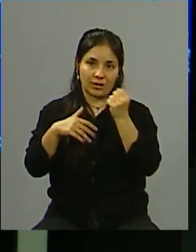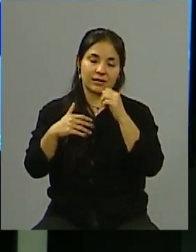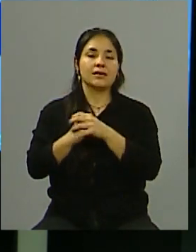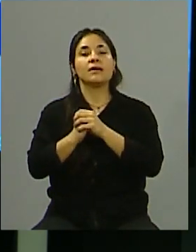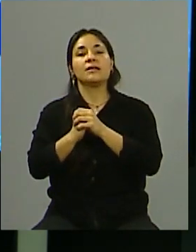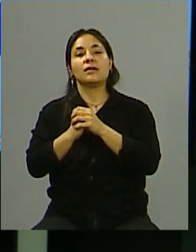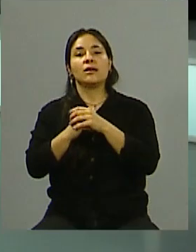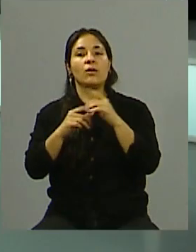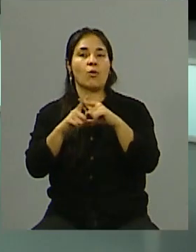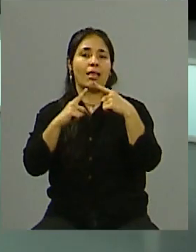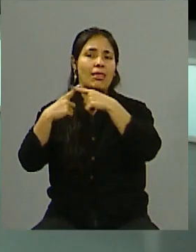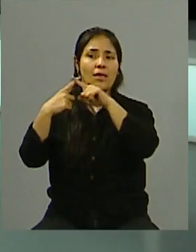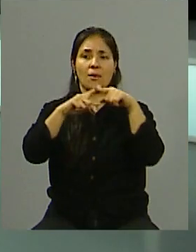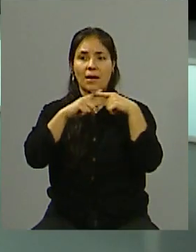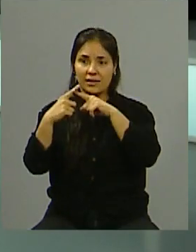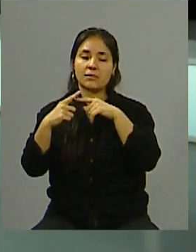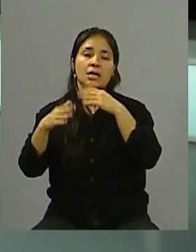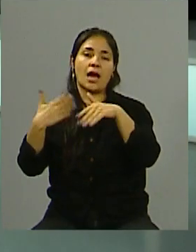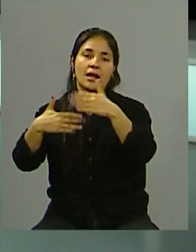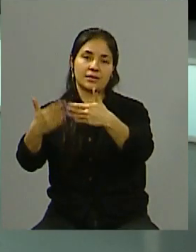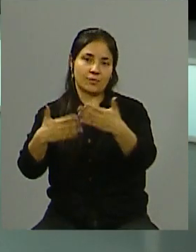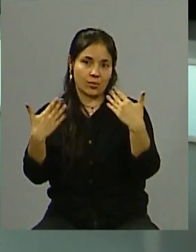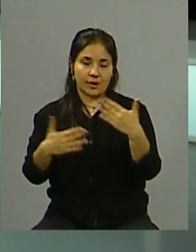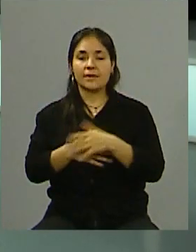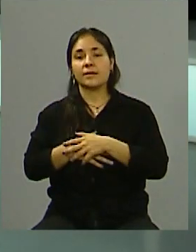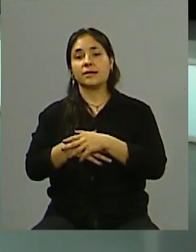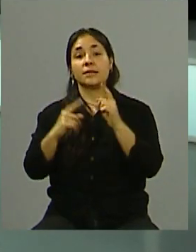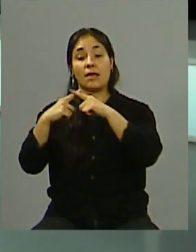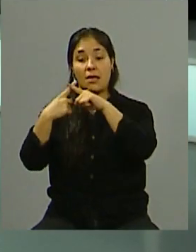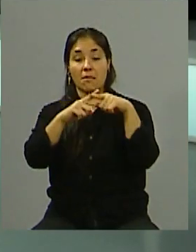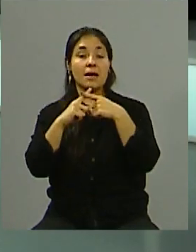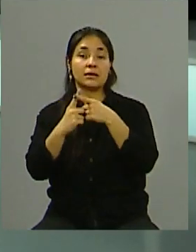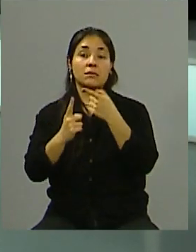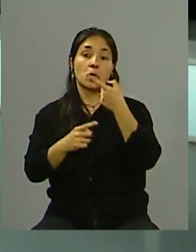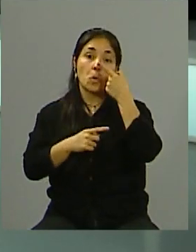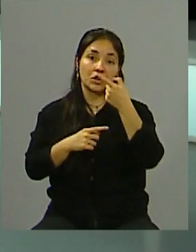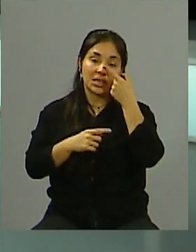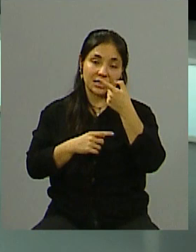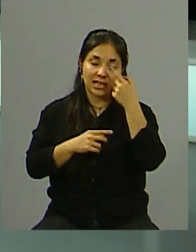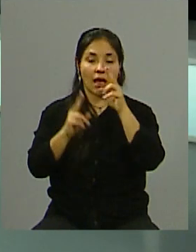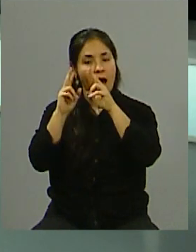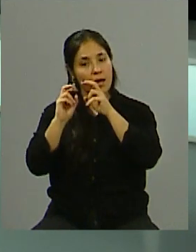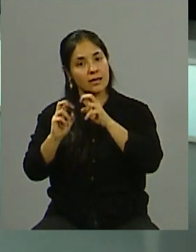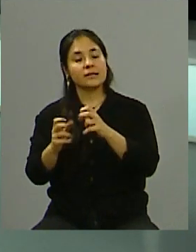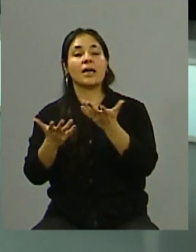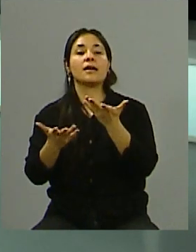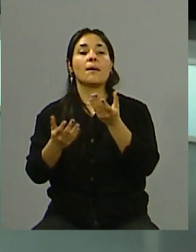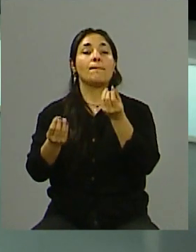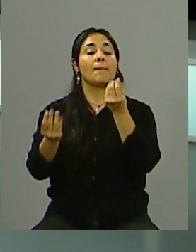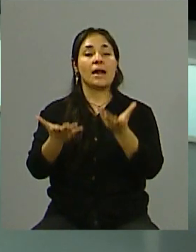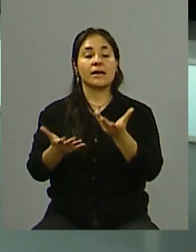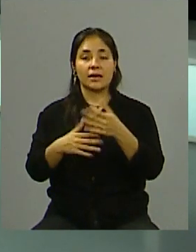allá del debate, ahora podemos ir desarrollándolo, pero más allá del debate creo que es una oportunidad interesantísima, sobre todo y fundamentalmente para